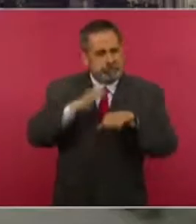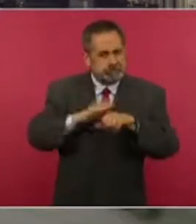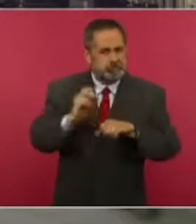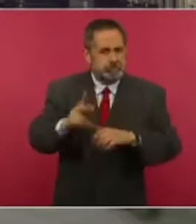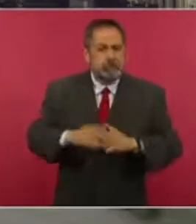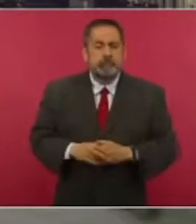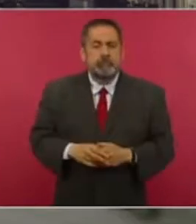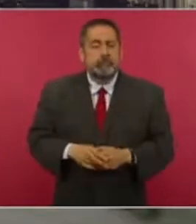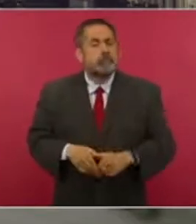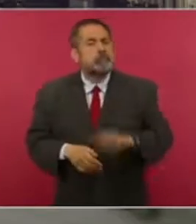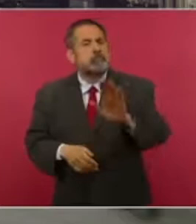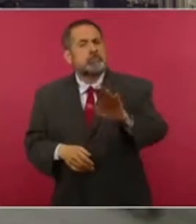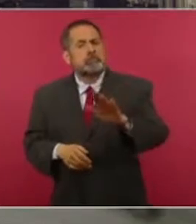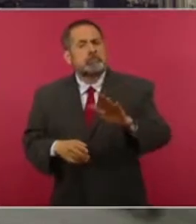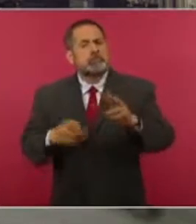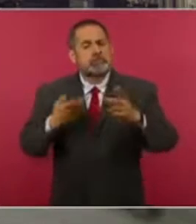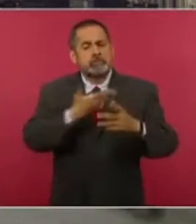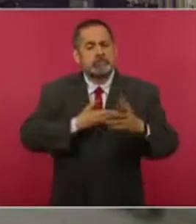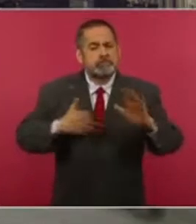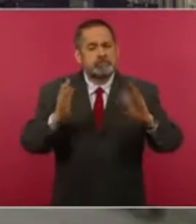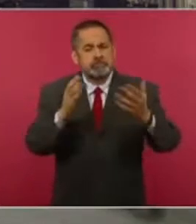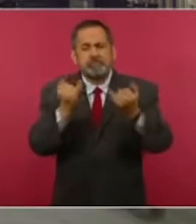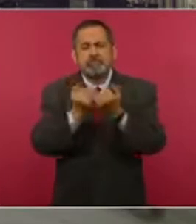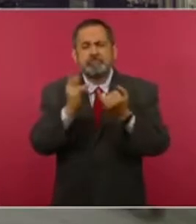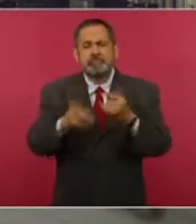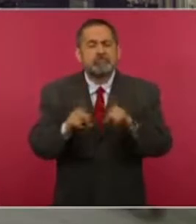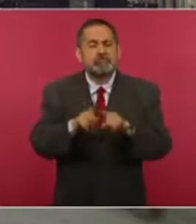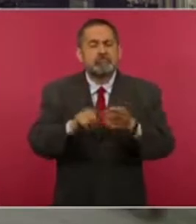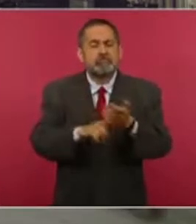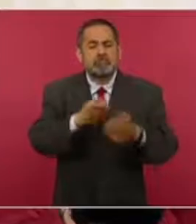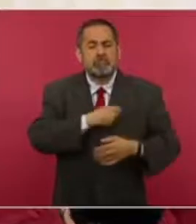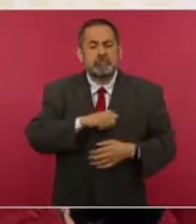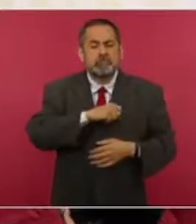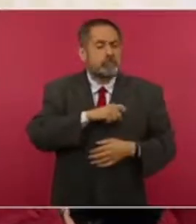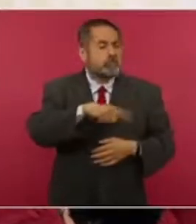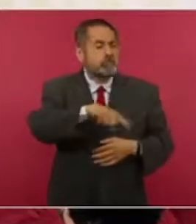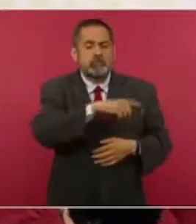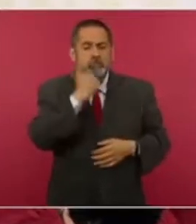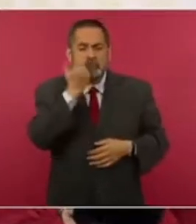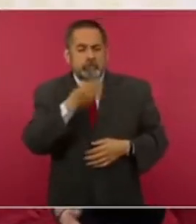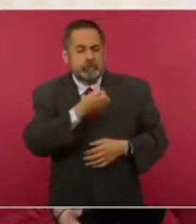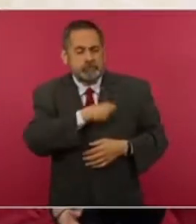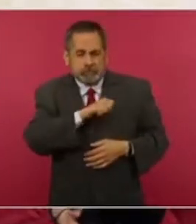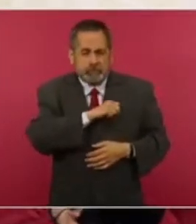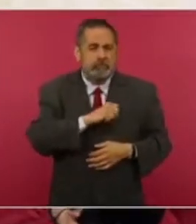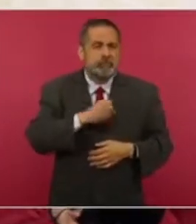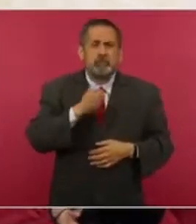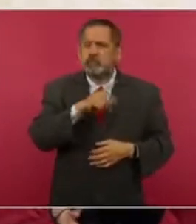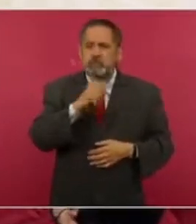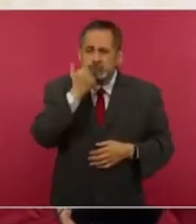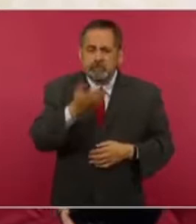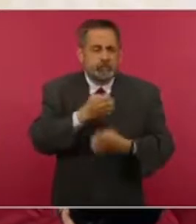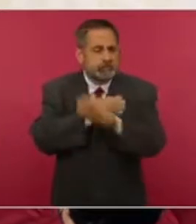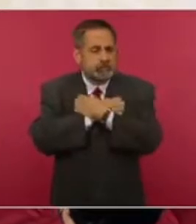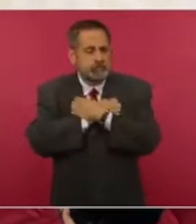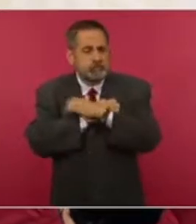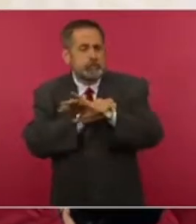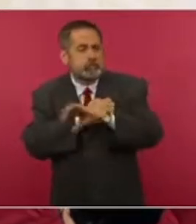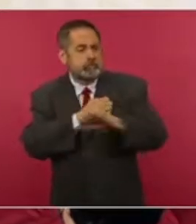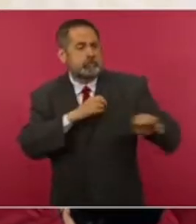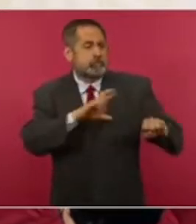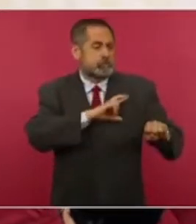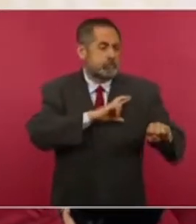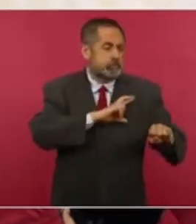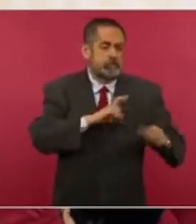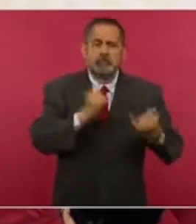un símil con lo que comentaba de la salud, o sea, tampoco les interesaba la educación y lo que querían era privatizarla, ¿no? Entonces, en el